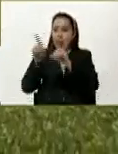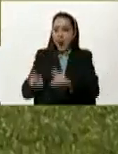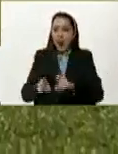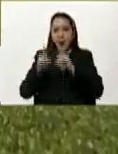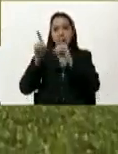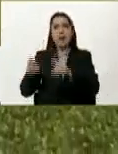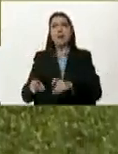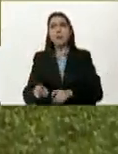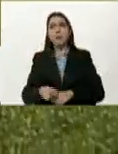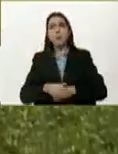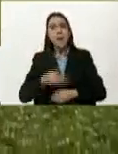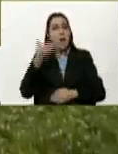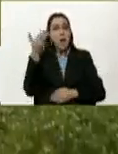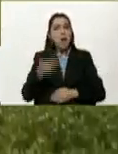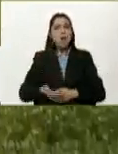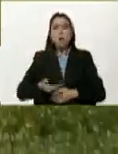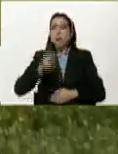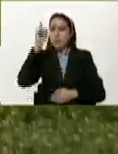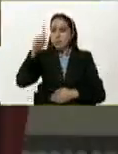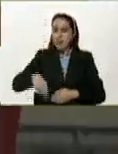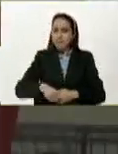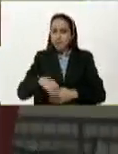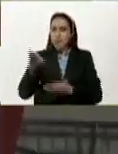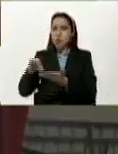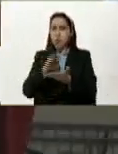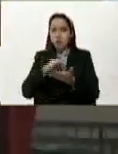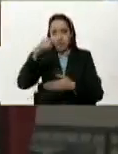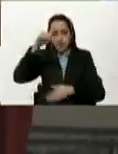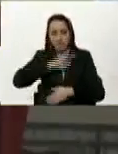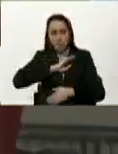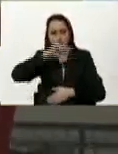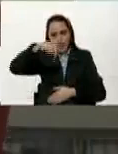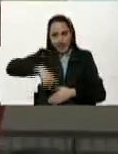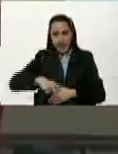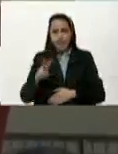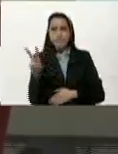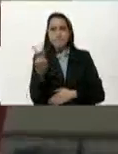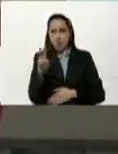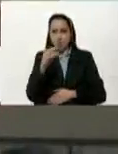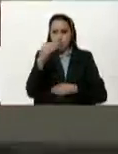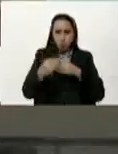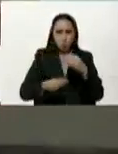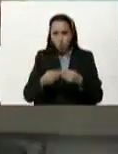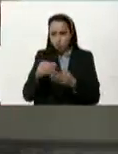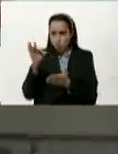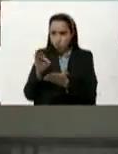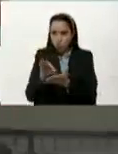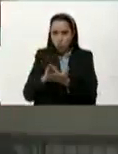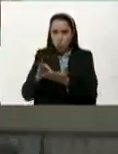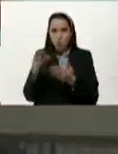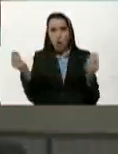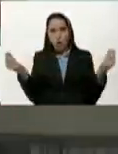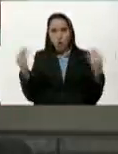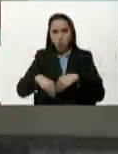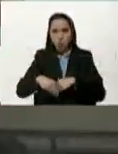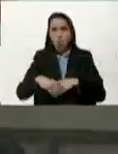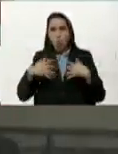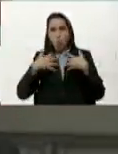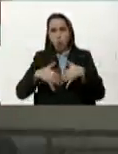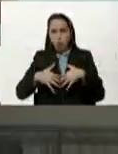y algo importante con semilla nacional elaborada desde ese convenio con la empresa